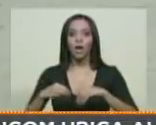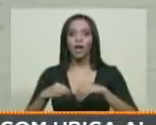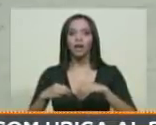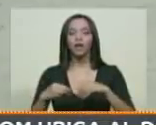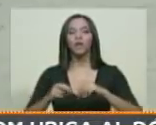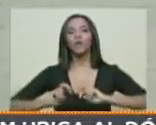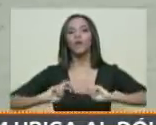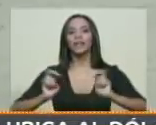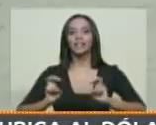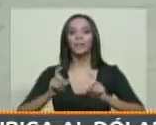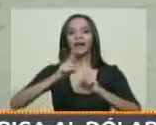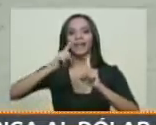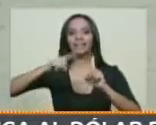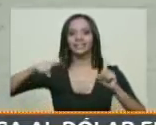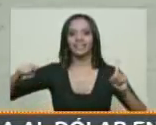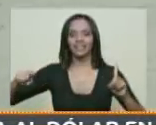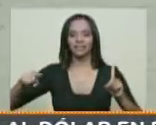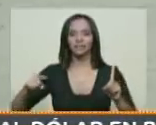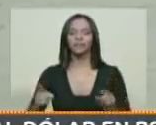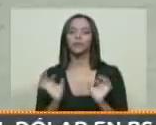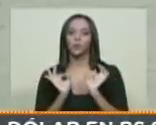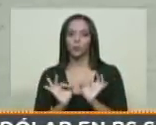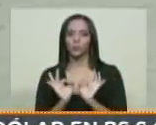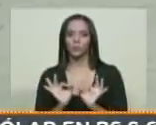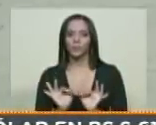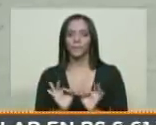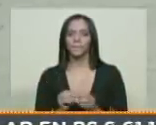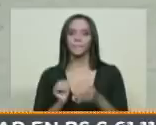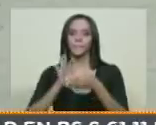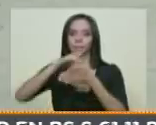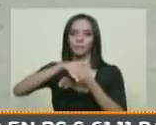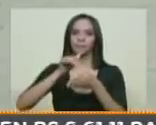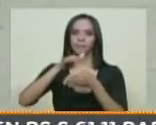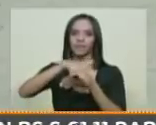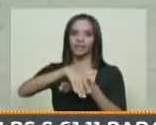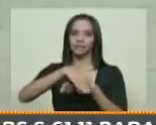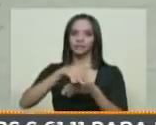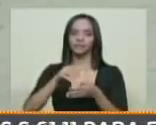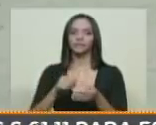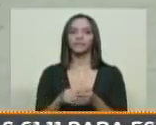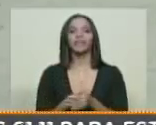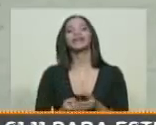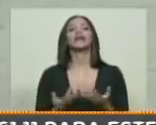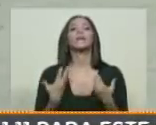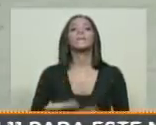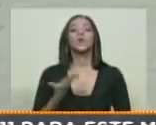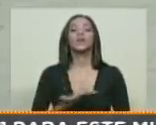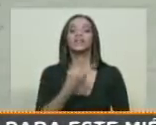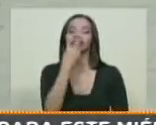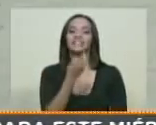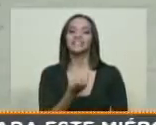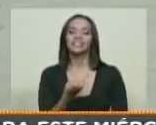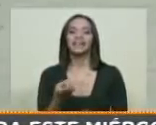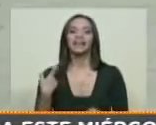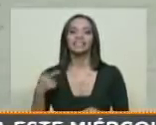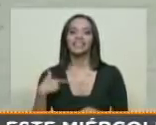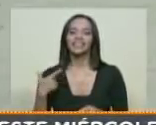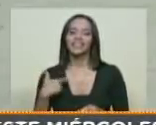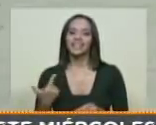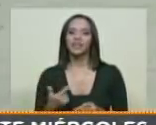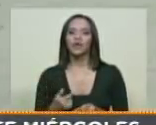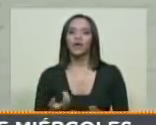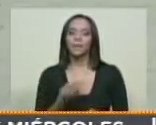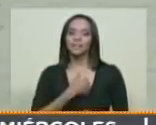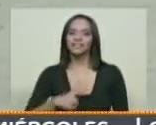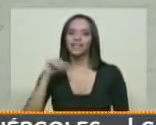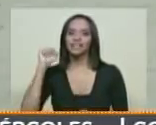tema energético, justamente en la represa del Guri. Importante visita la que ha sostenido el jefe de Estado venezolano con